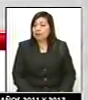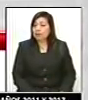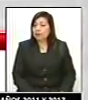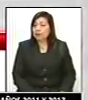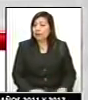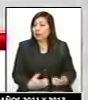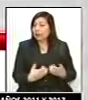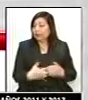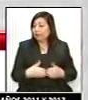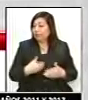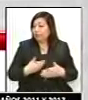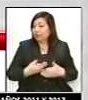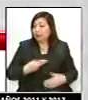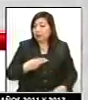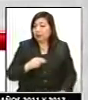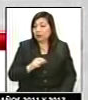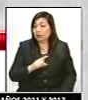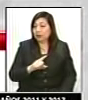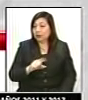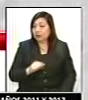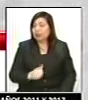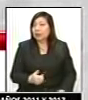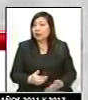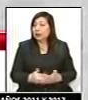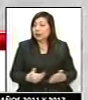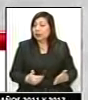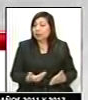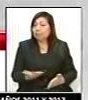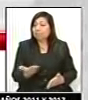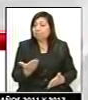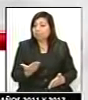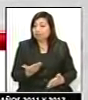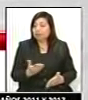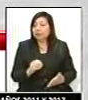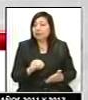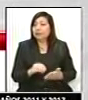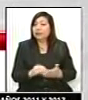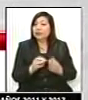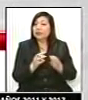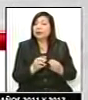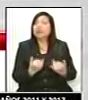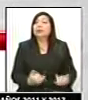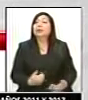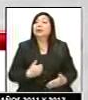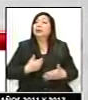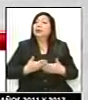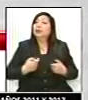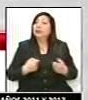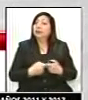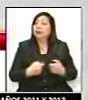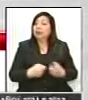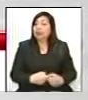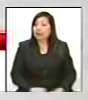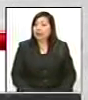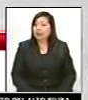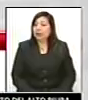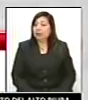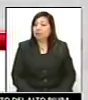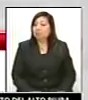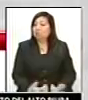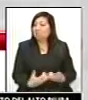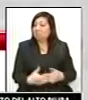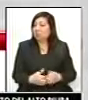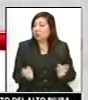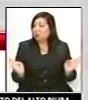La empresa de generación Guayaga S.A., antes de la solicitud de concesión definitiva de generación de energía eléctrica, era una